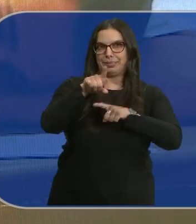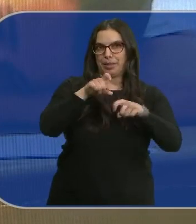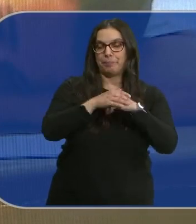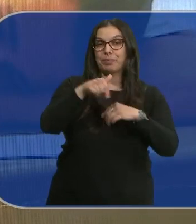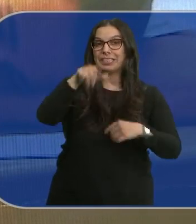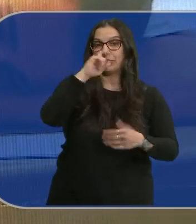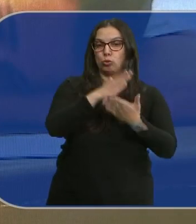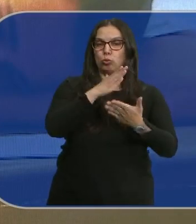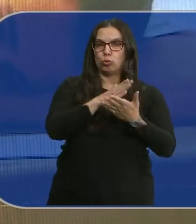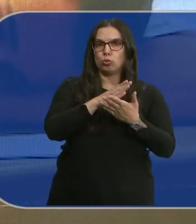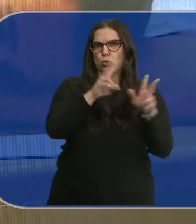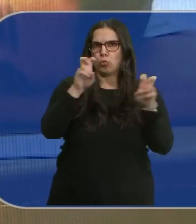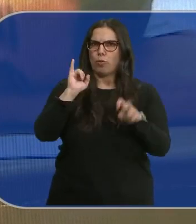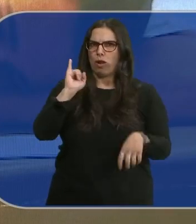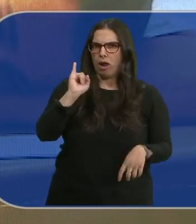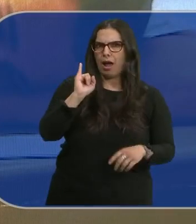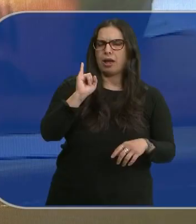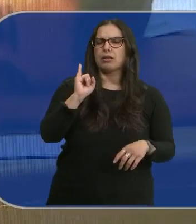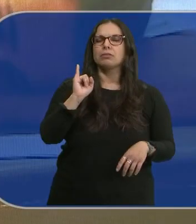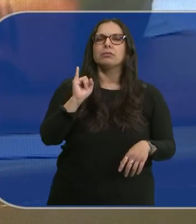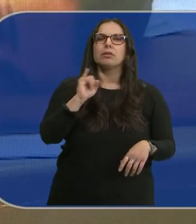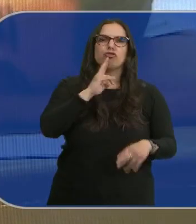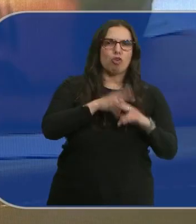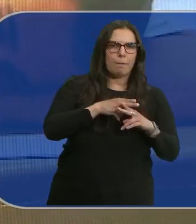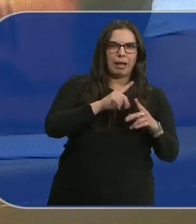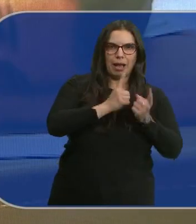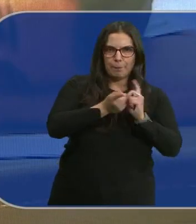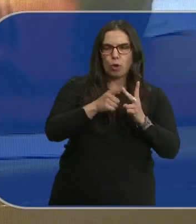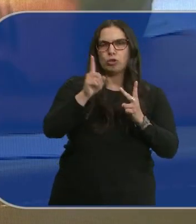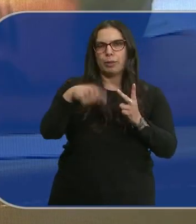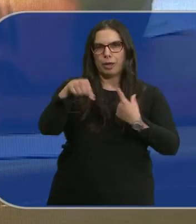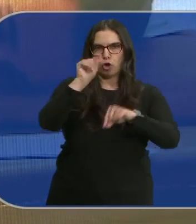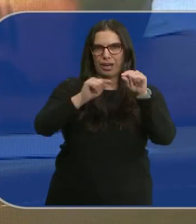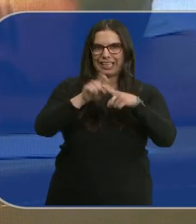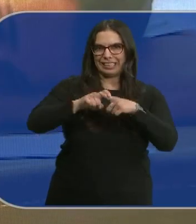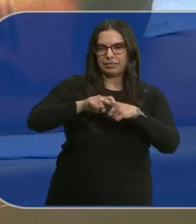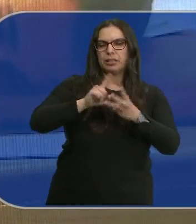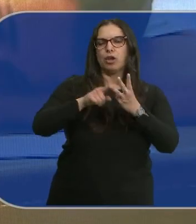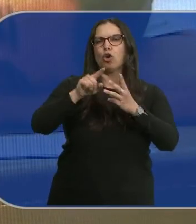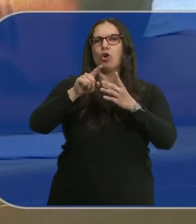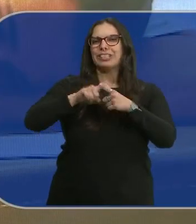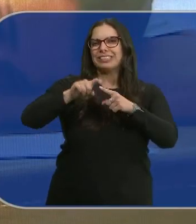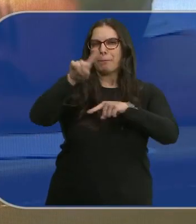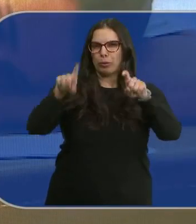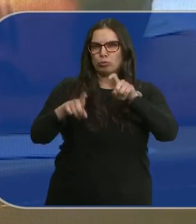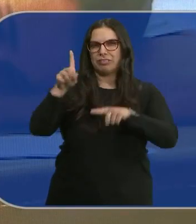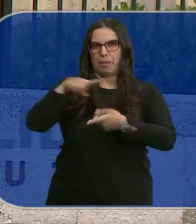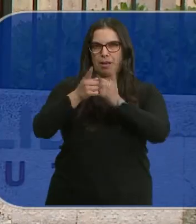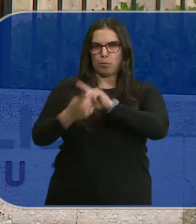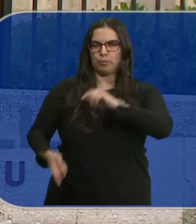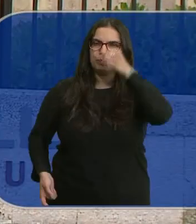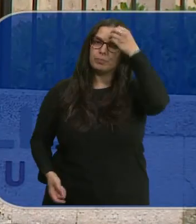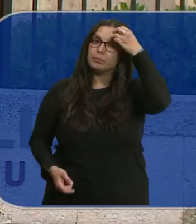Este curso las pruebas vienen cargadas de novedades y no solo en el nombre. Hay cambios, por ejemplo, a la hora de corregir o en el tipo de preguntas. Eva Elvira.